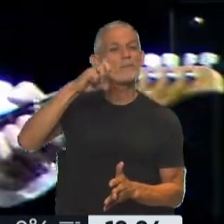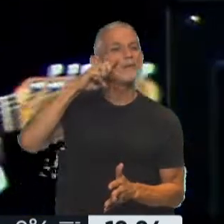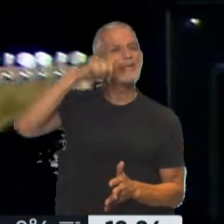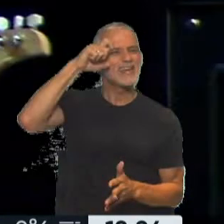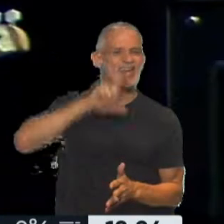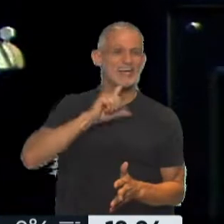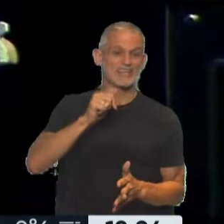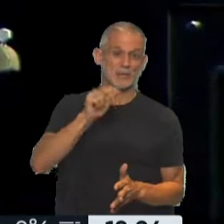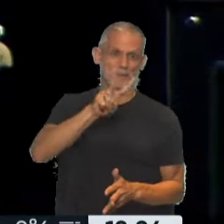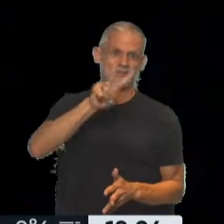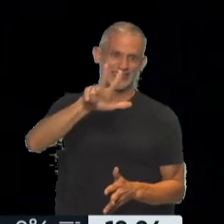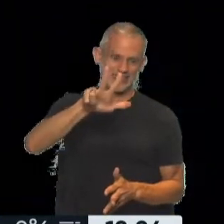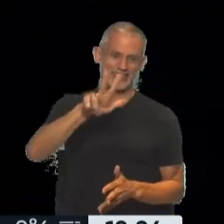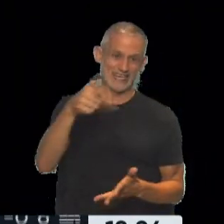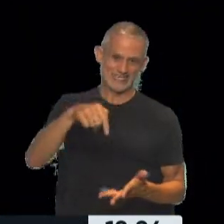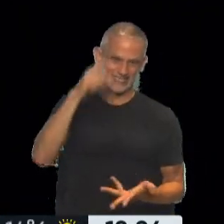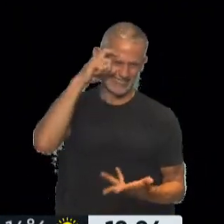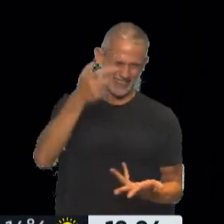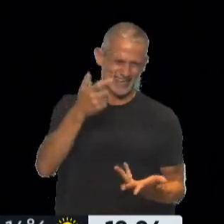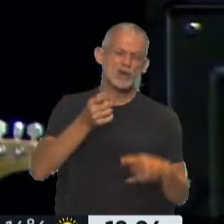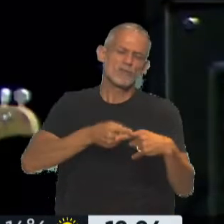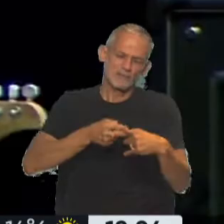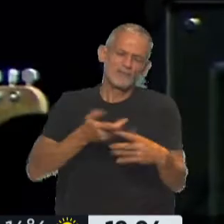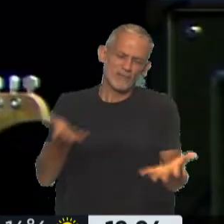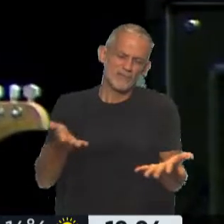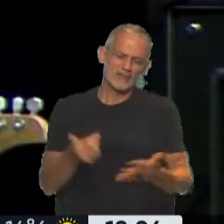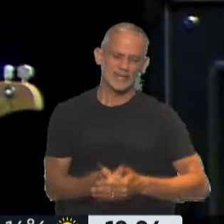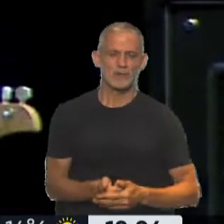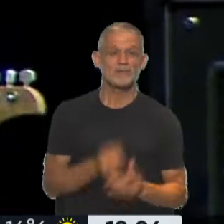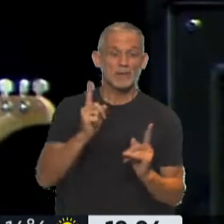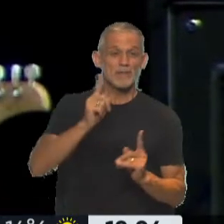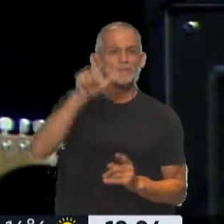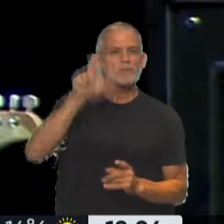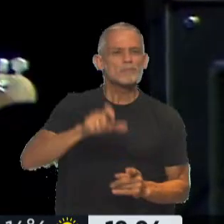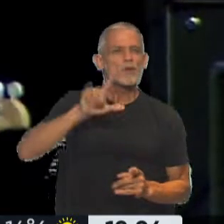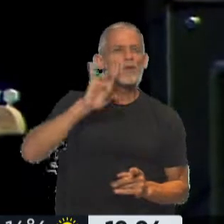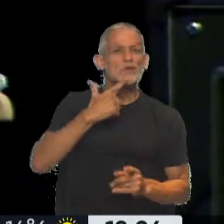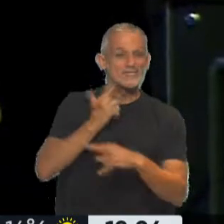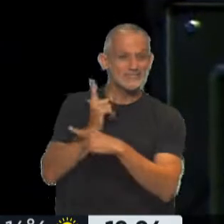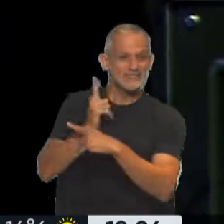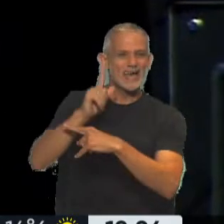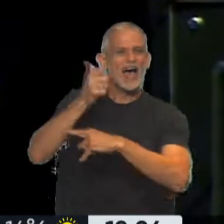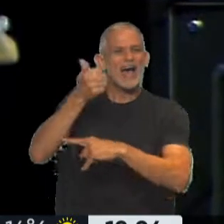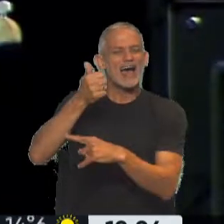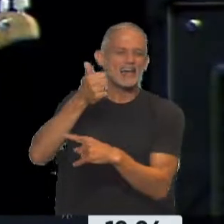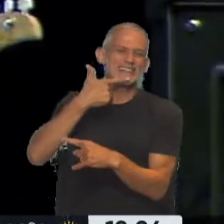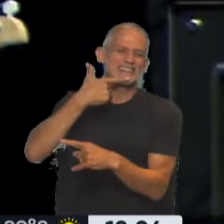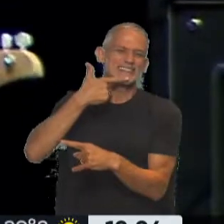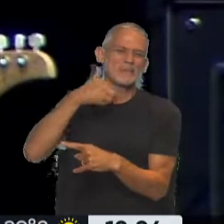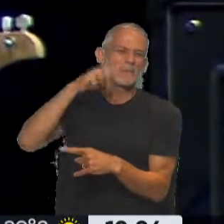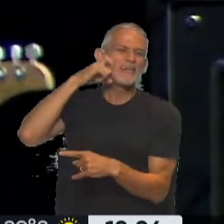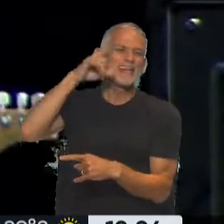este día 23 que nos da para celebrar, bueno, como decía el propio Luis Alberto, esta idea del